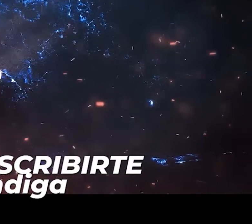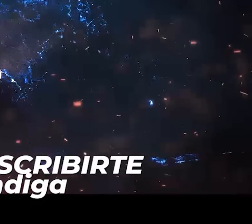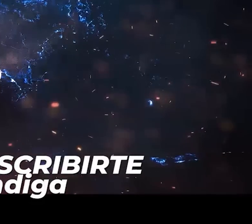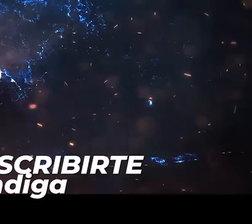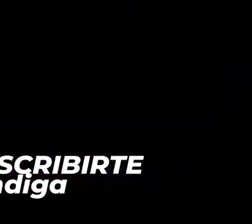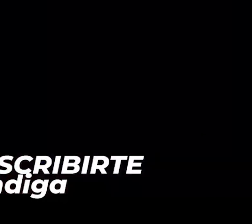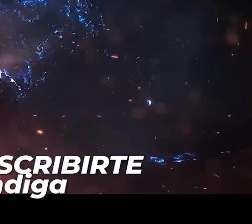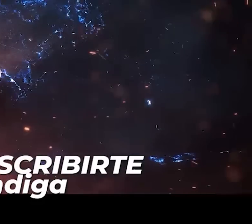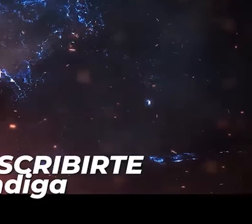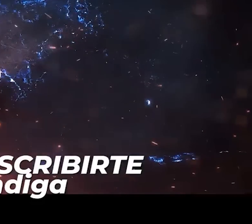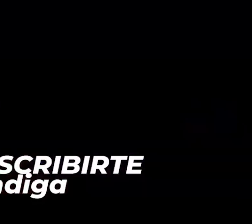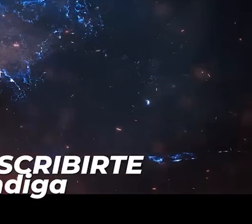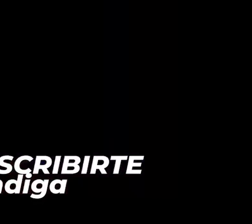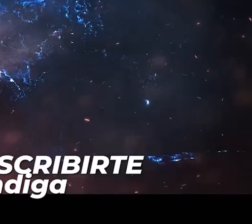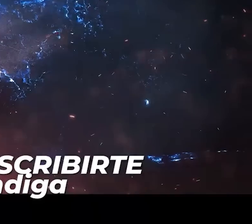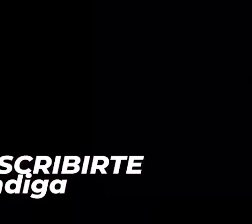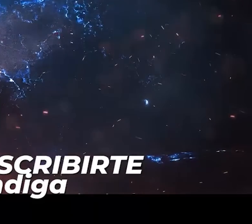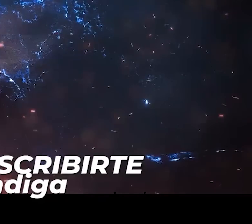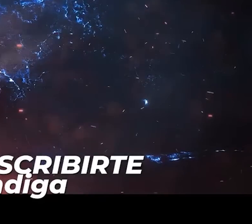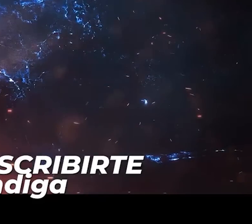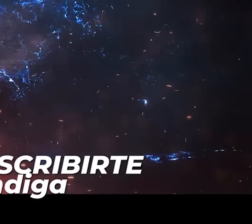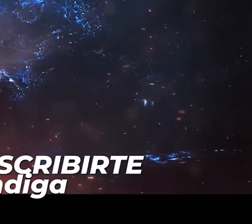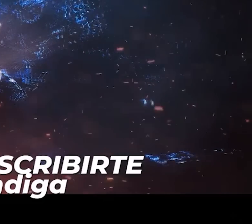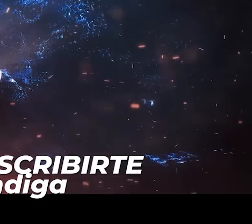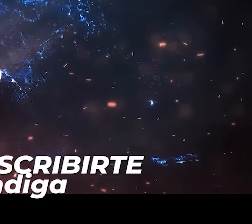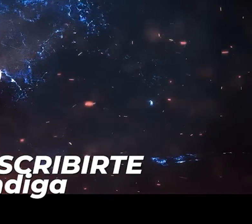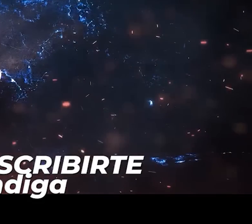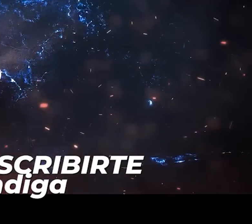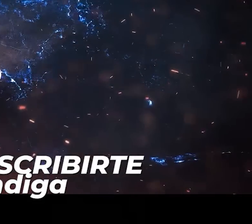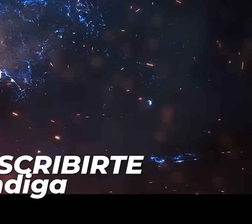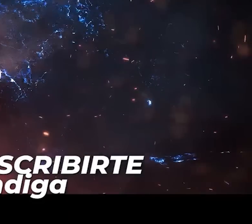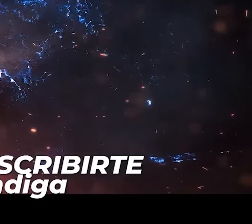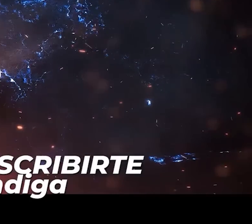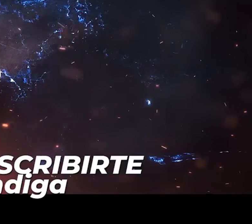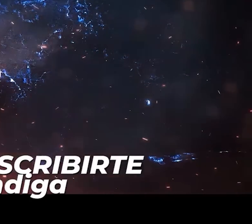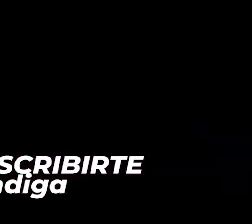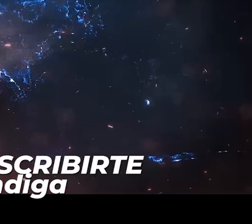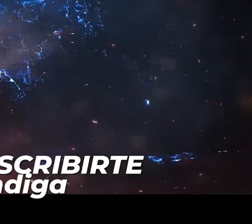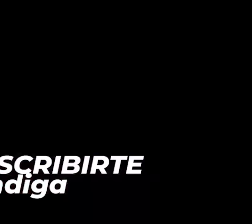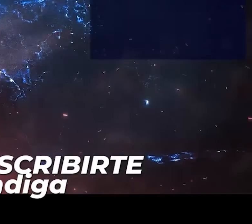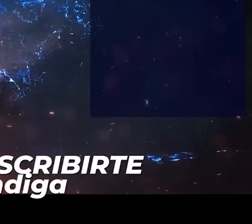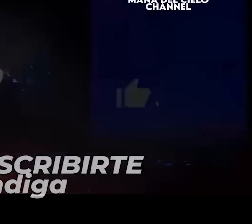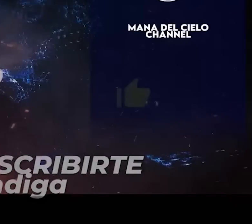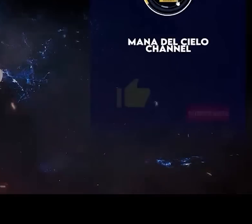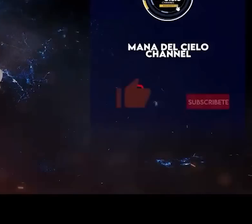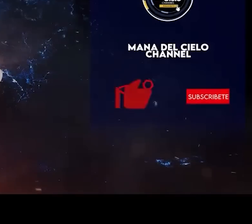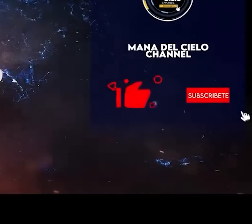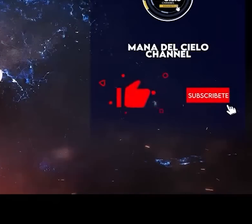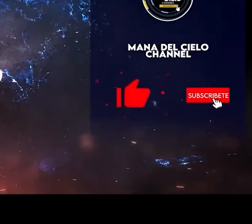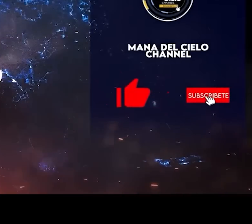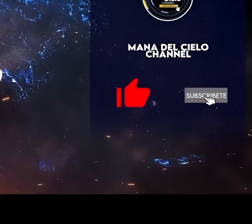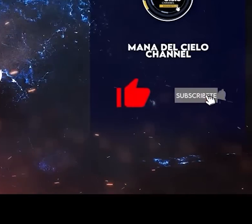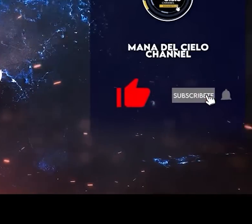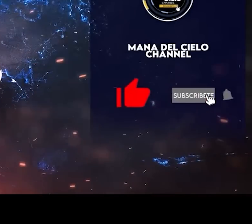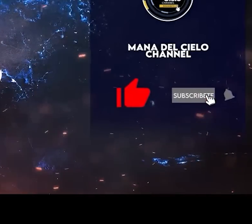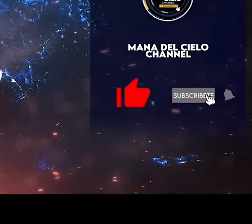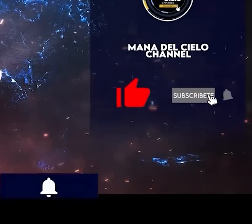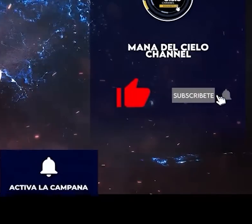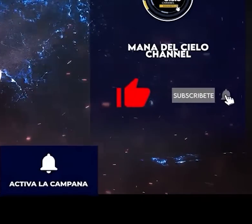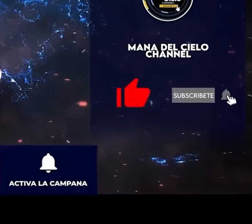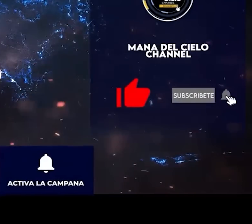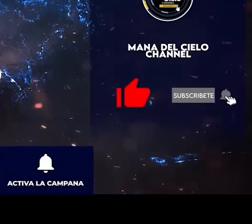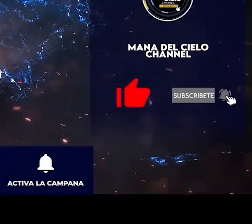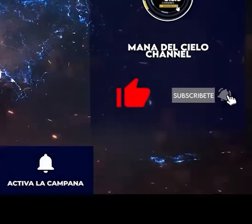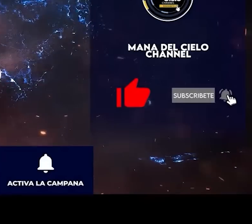dos mensajes de la palabra del Señor que serán de mucha edificación de tu vida no olvides darle seguir activa la